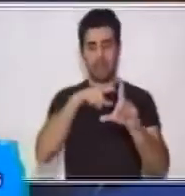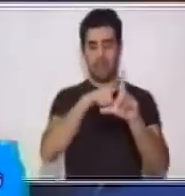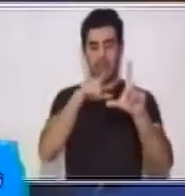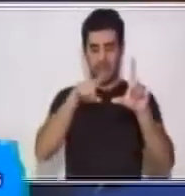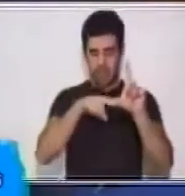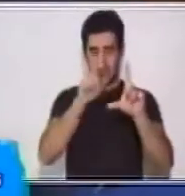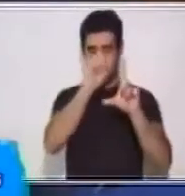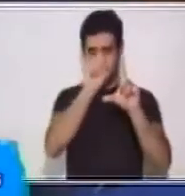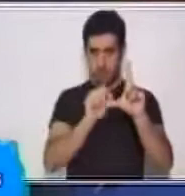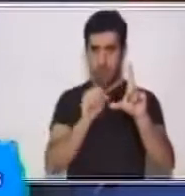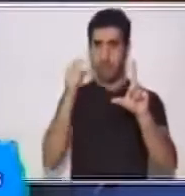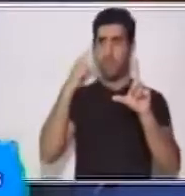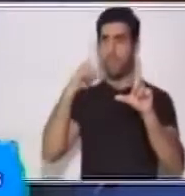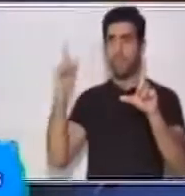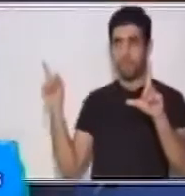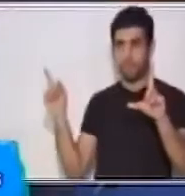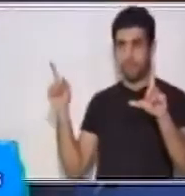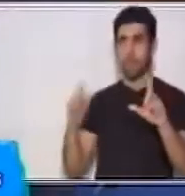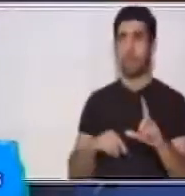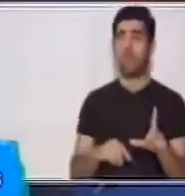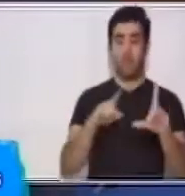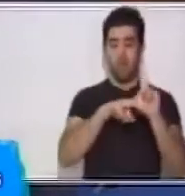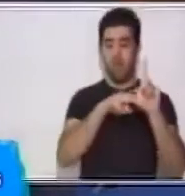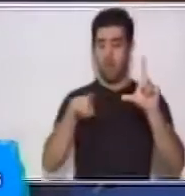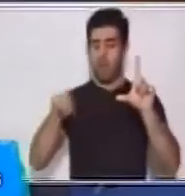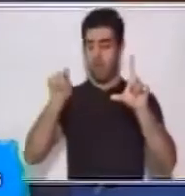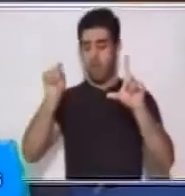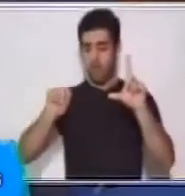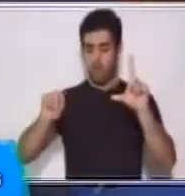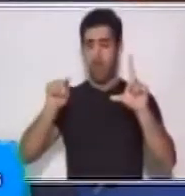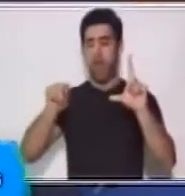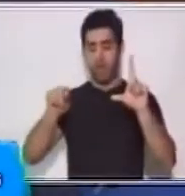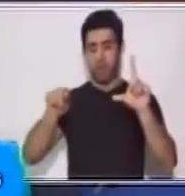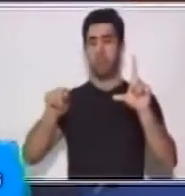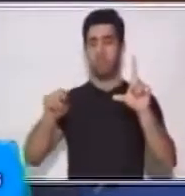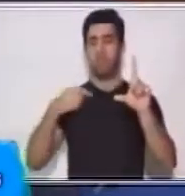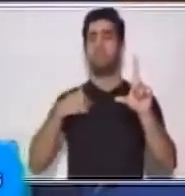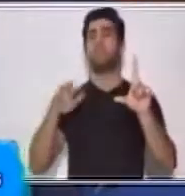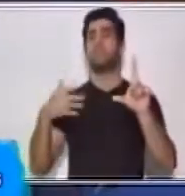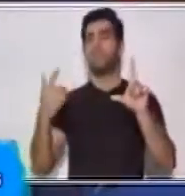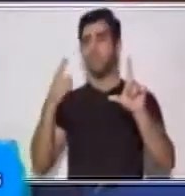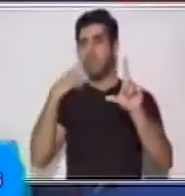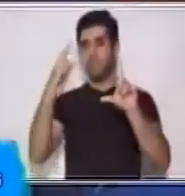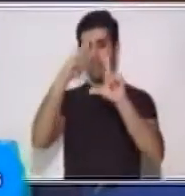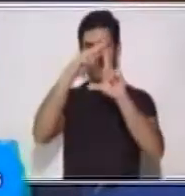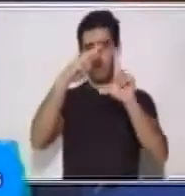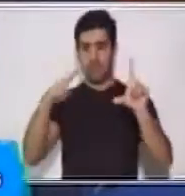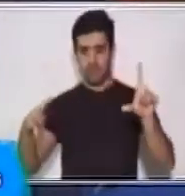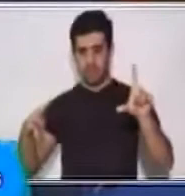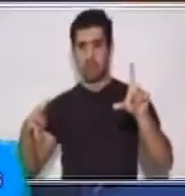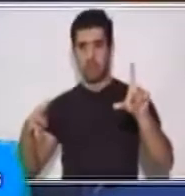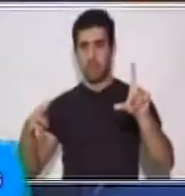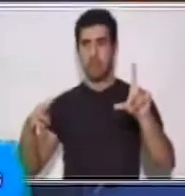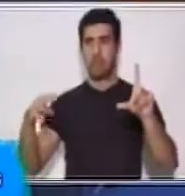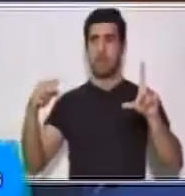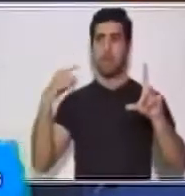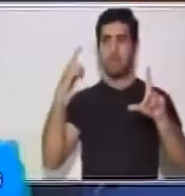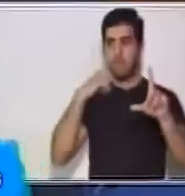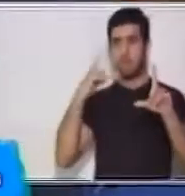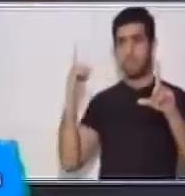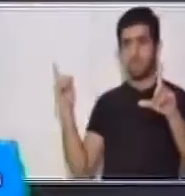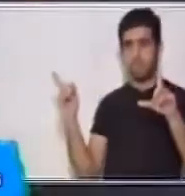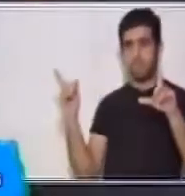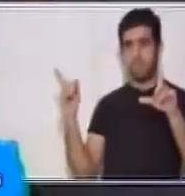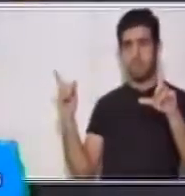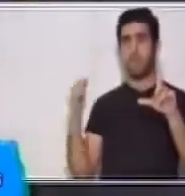Este, me estuvieran solicitando este. Nuevamente, identifico hipotenusa. Este es el dato que yo